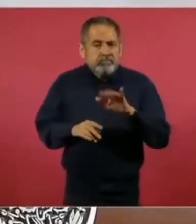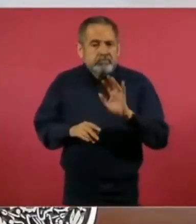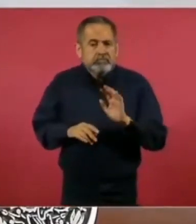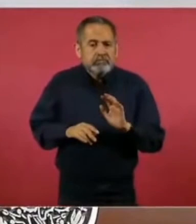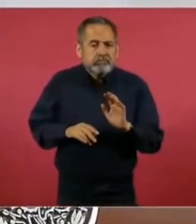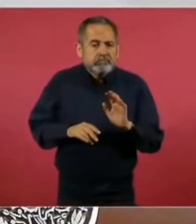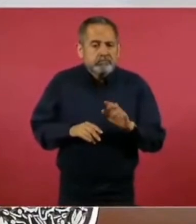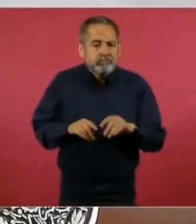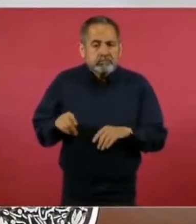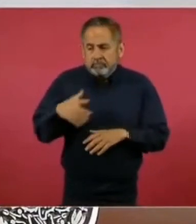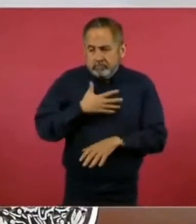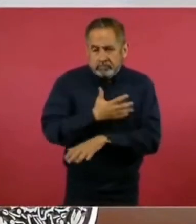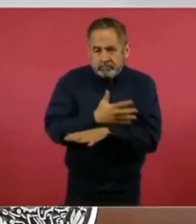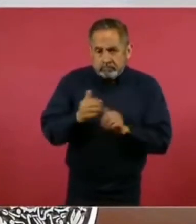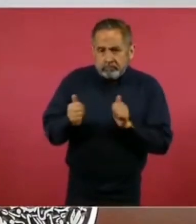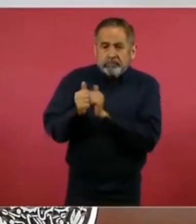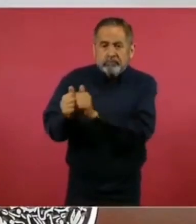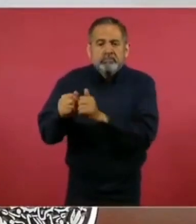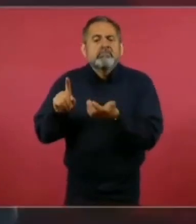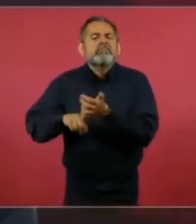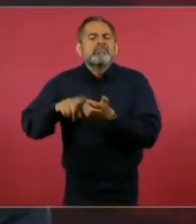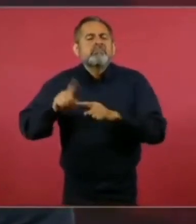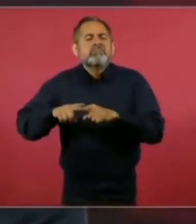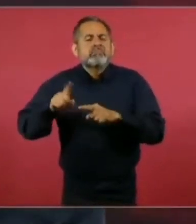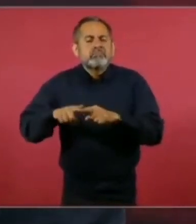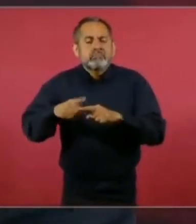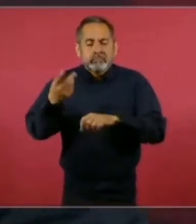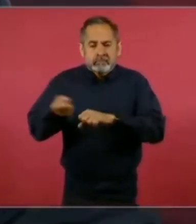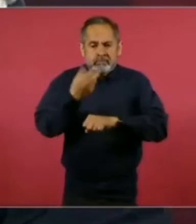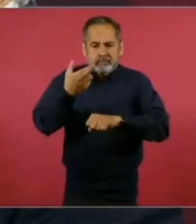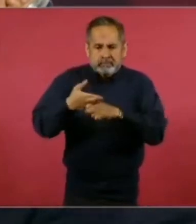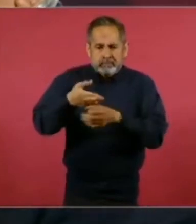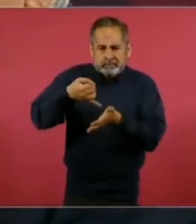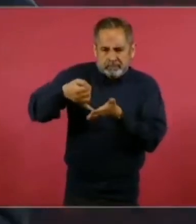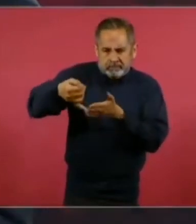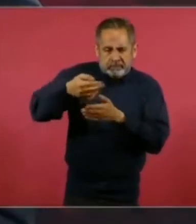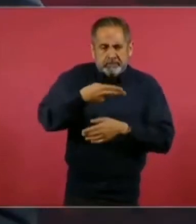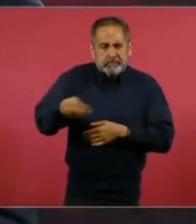la acompañe como secretario de Agricultura